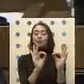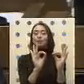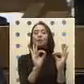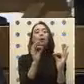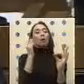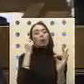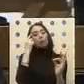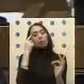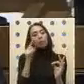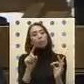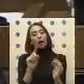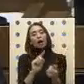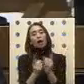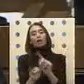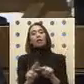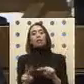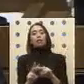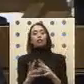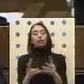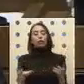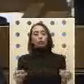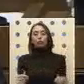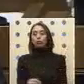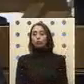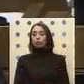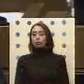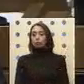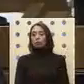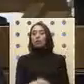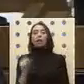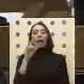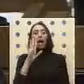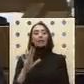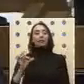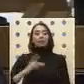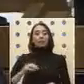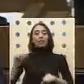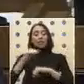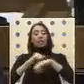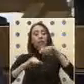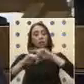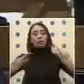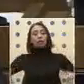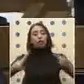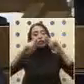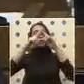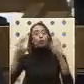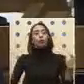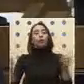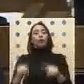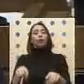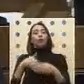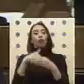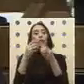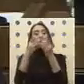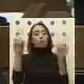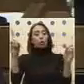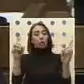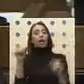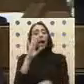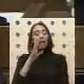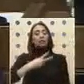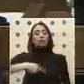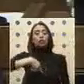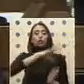poder llegar a una solución. Así se construyó Chile desde la vuelta a la democracia. Así